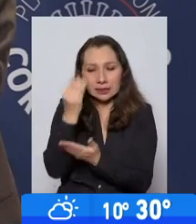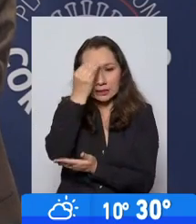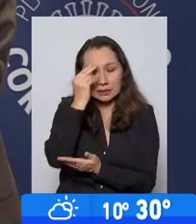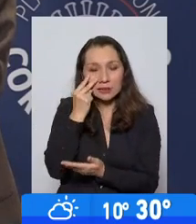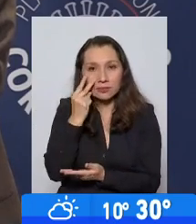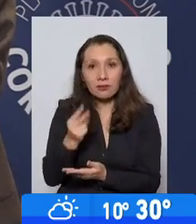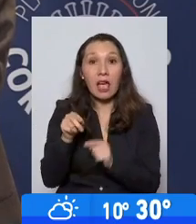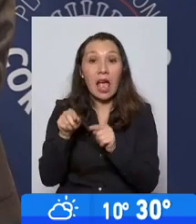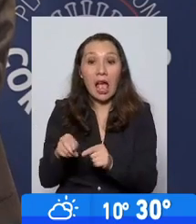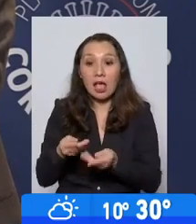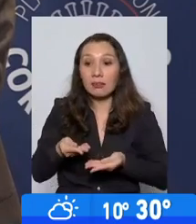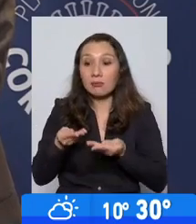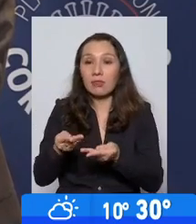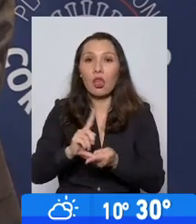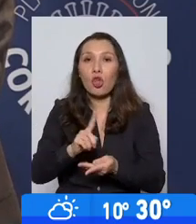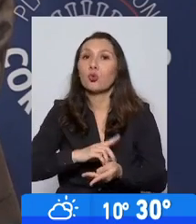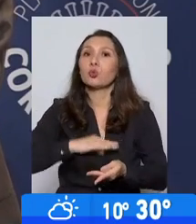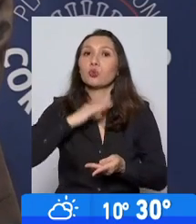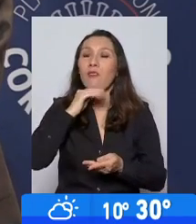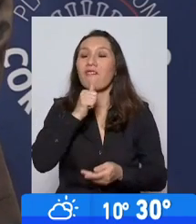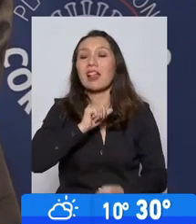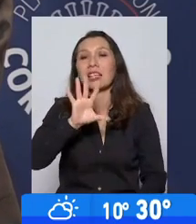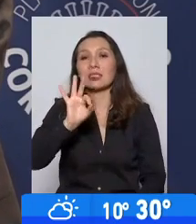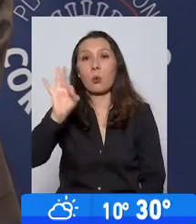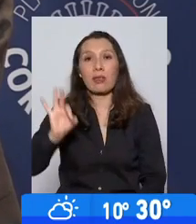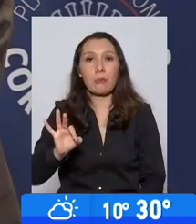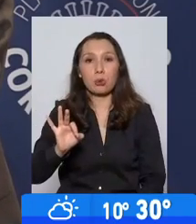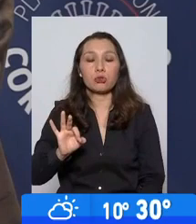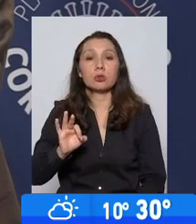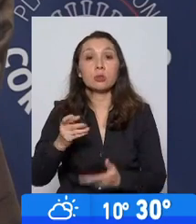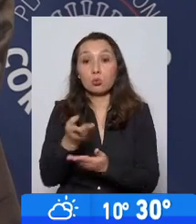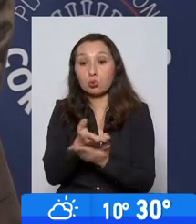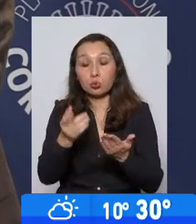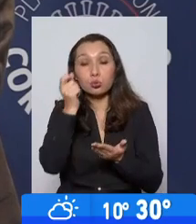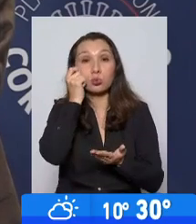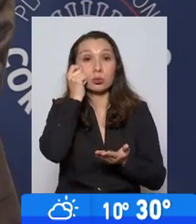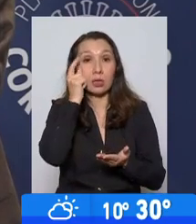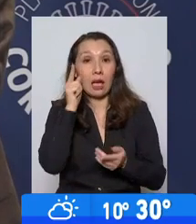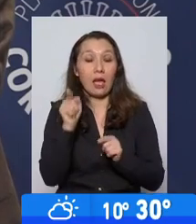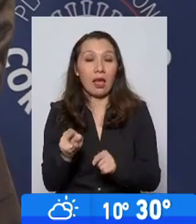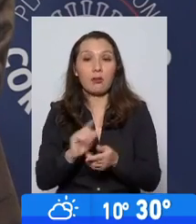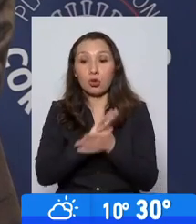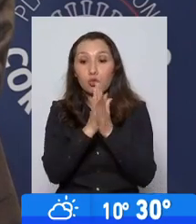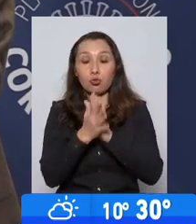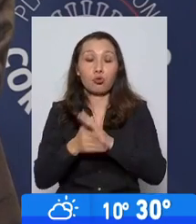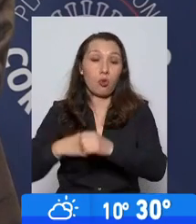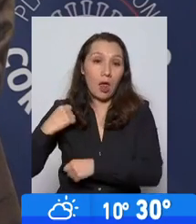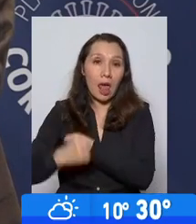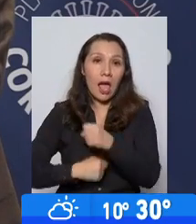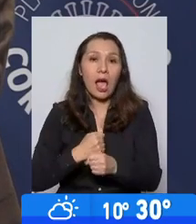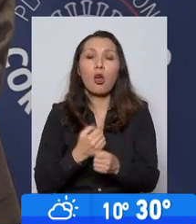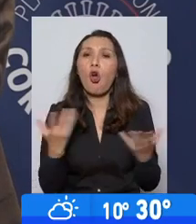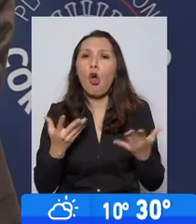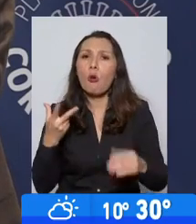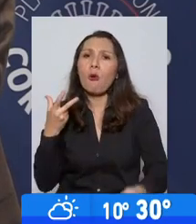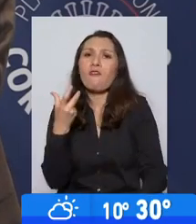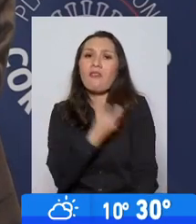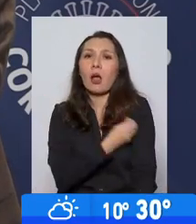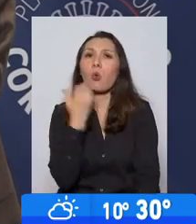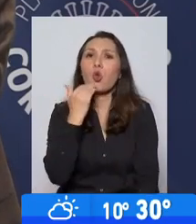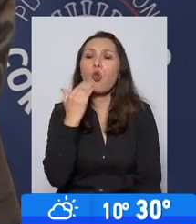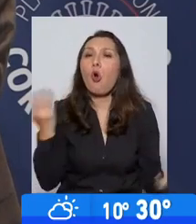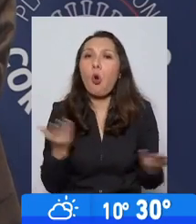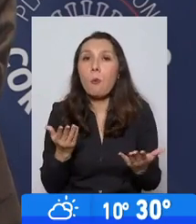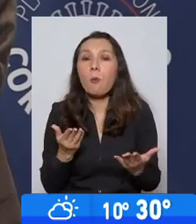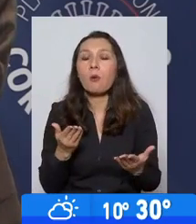preocupación porque ahí la cobertura no ha alcanzado un 50% y, como ustedes saben, todos los años la forma de vacunar a los niños